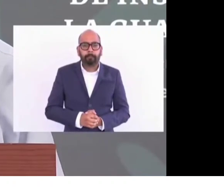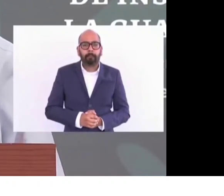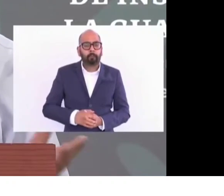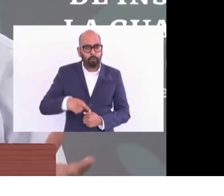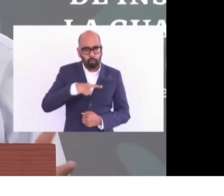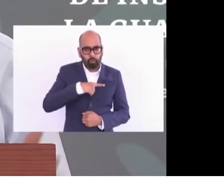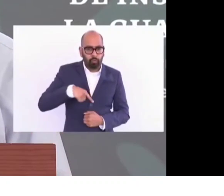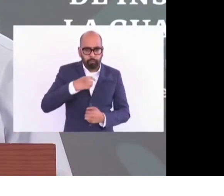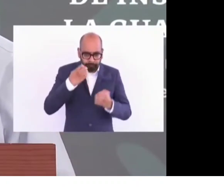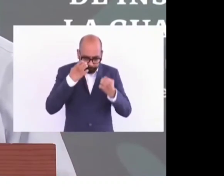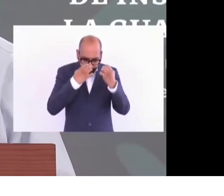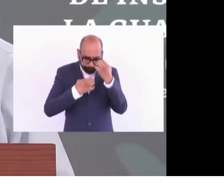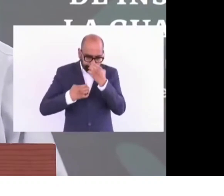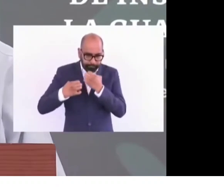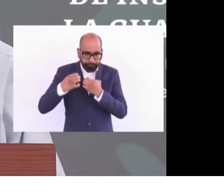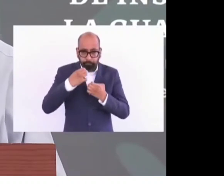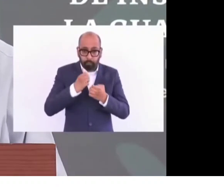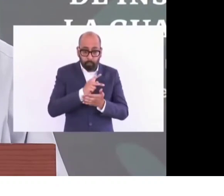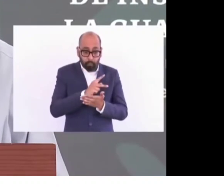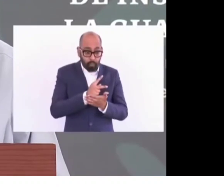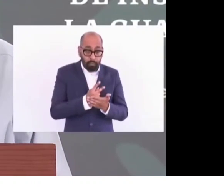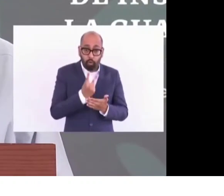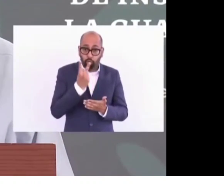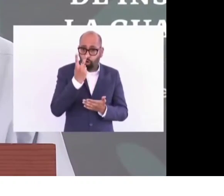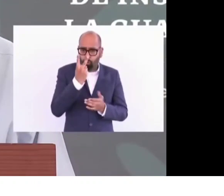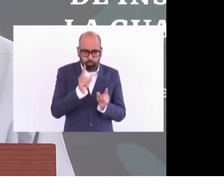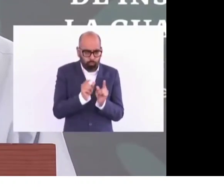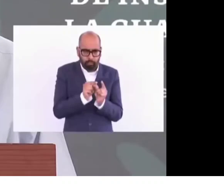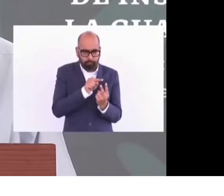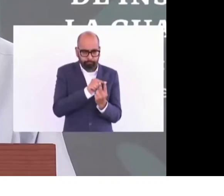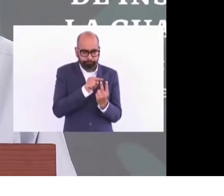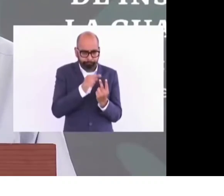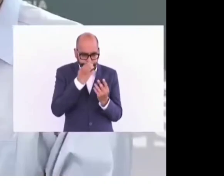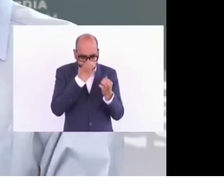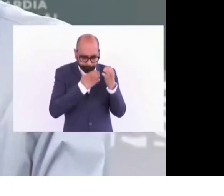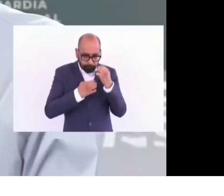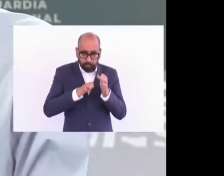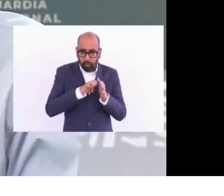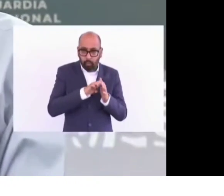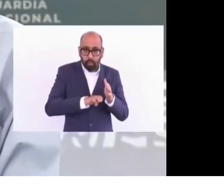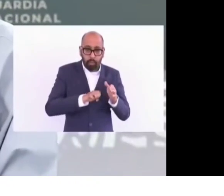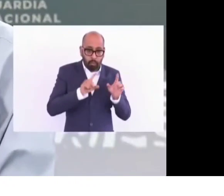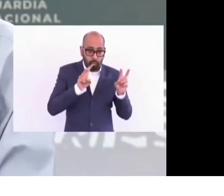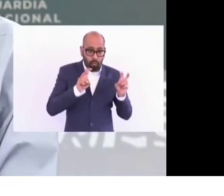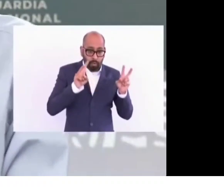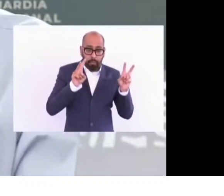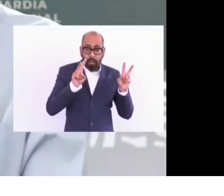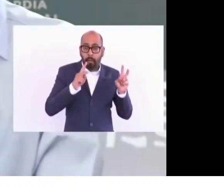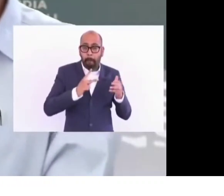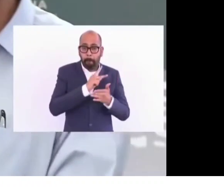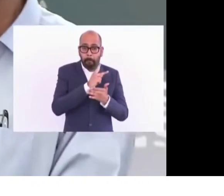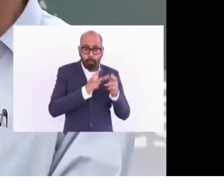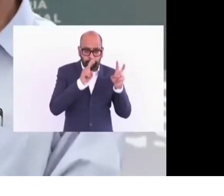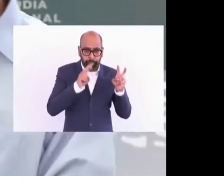analizar nada más estos dos programas. En el caso de Jóvenes Construyendo el Futuro,